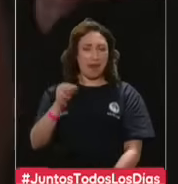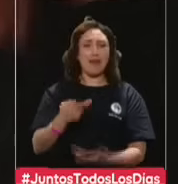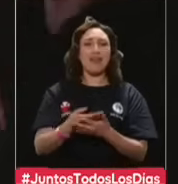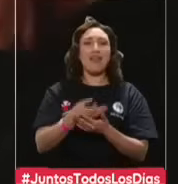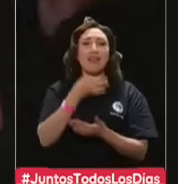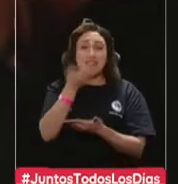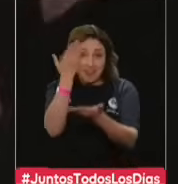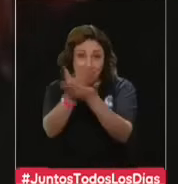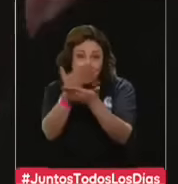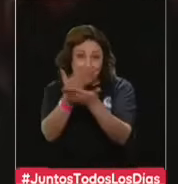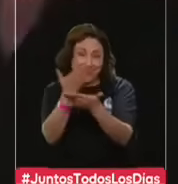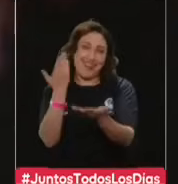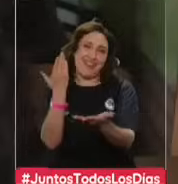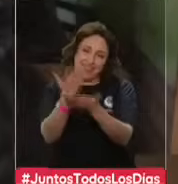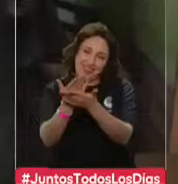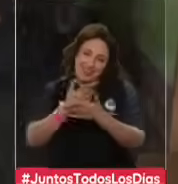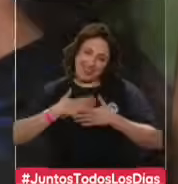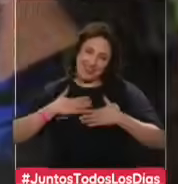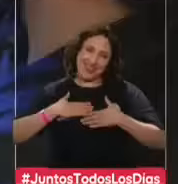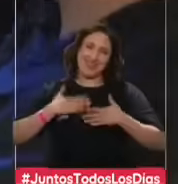aprovecho.